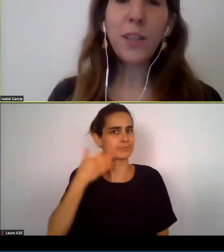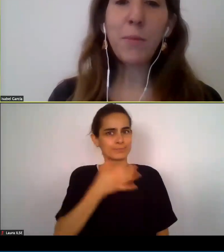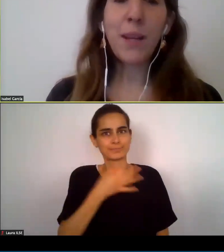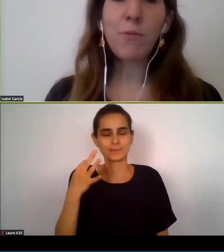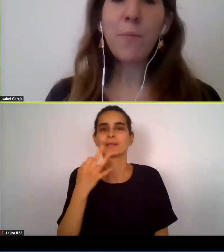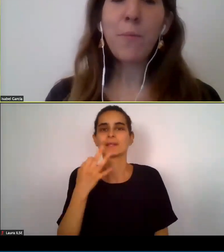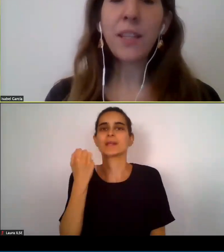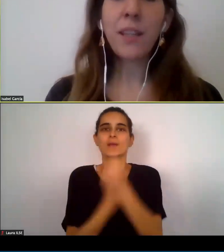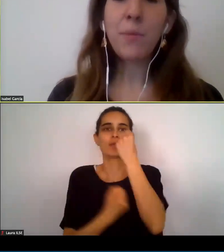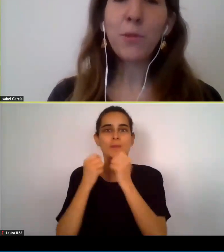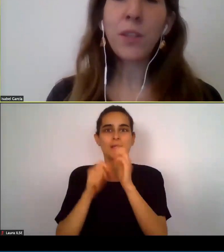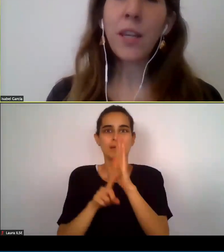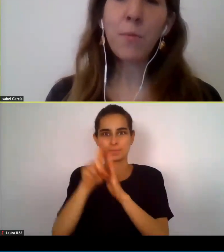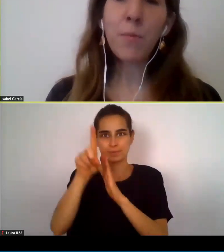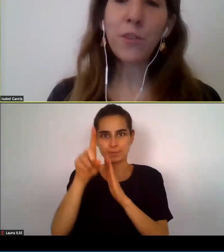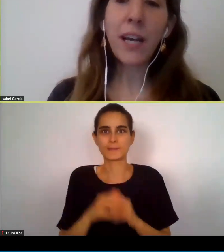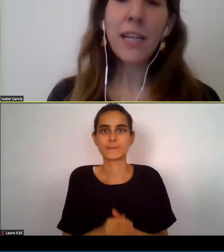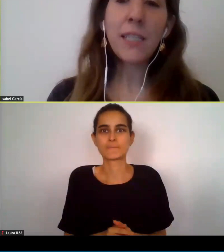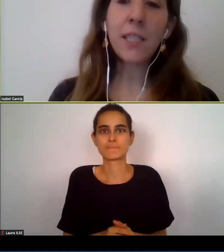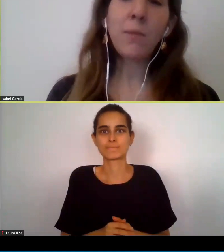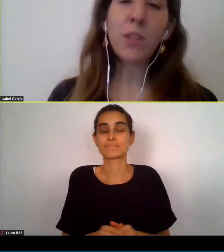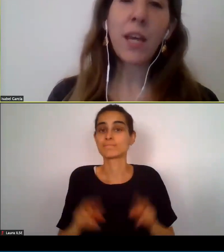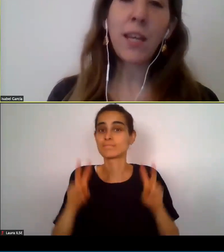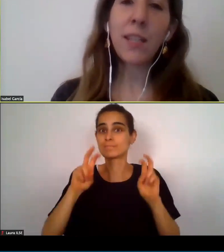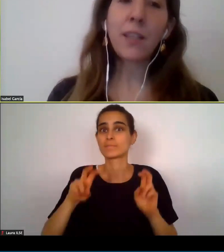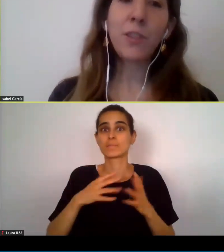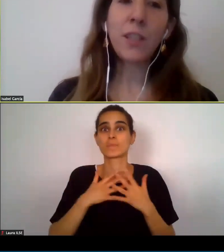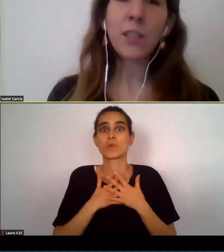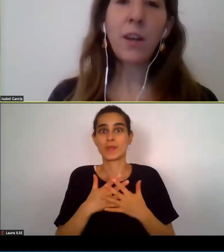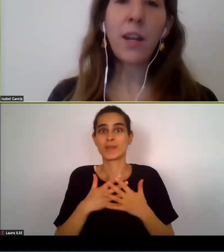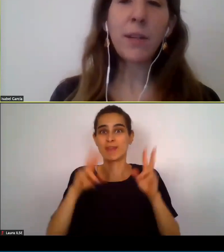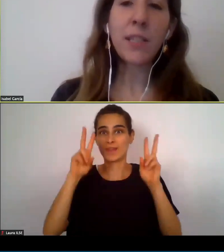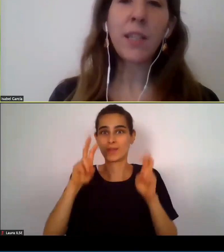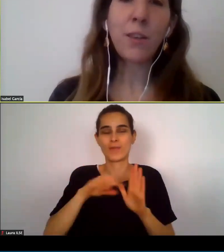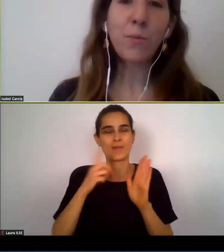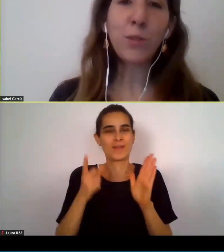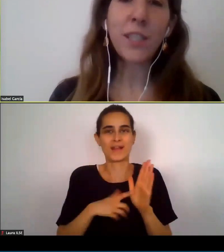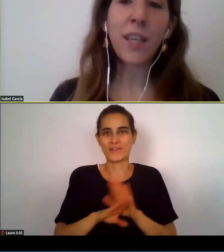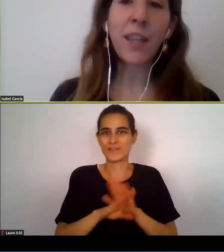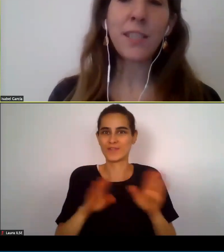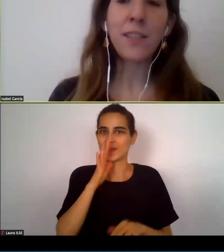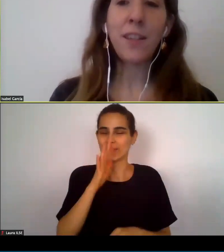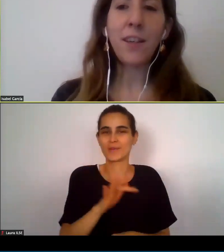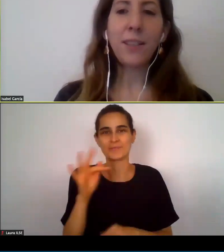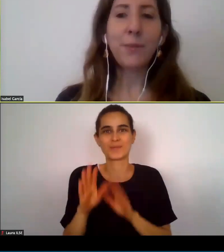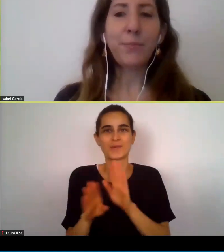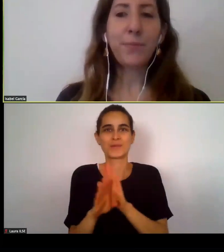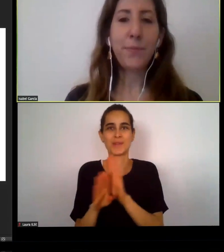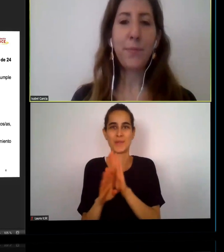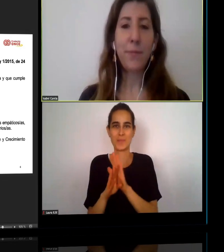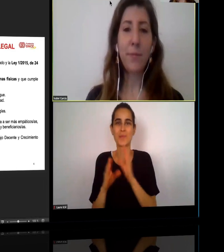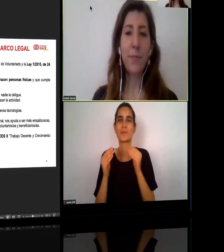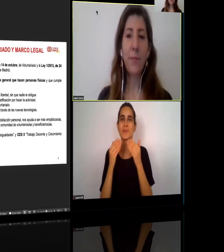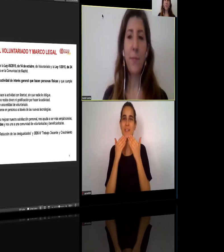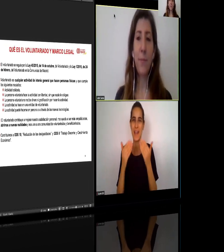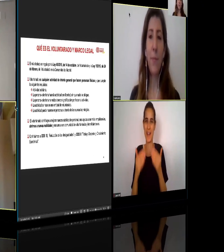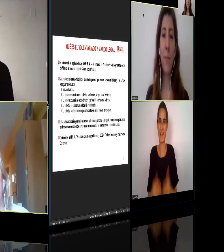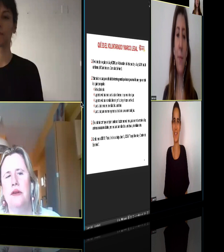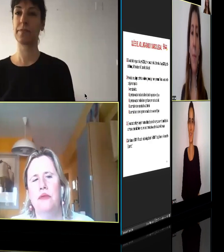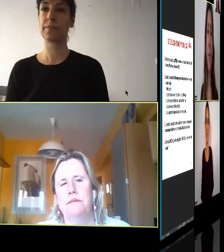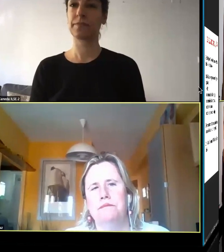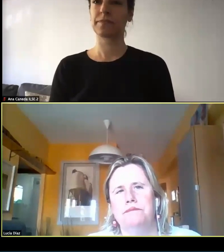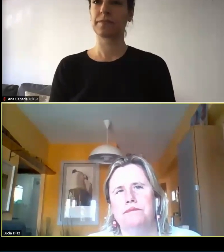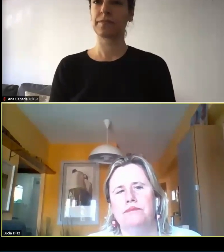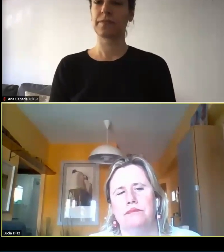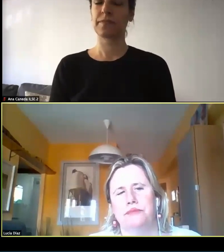esto terminamos la parte de voluntariado y marco legal y seguimos adelante con el resto de la presentación. Muchas gracias. Simplemente quería